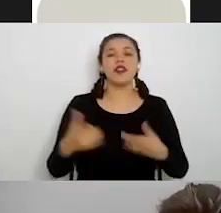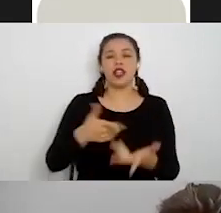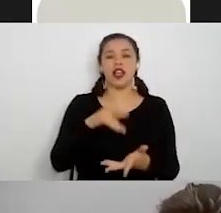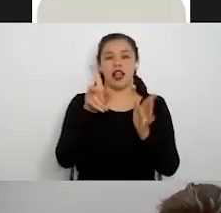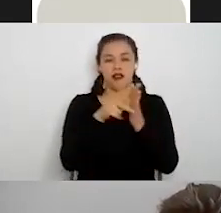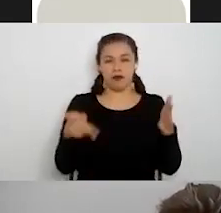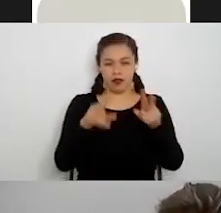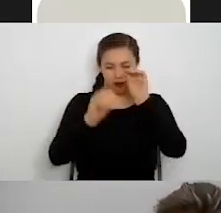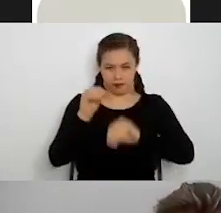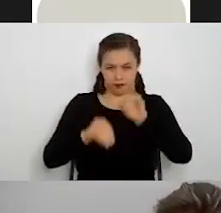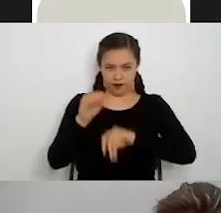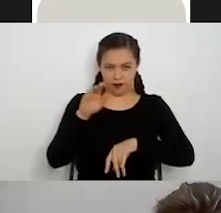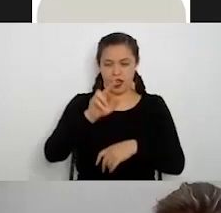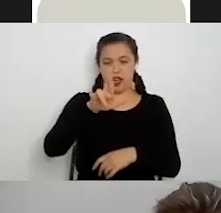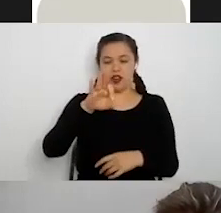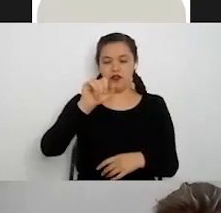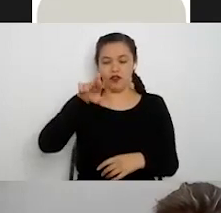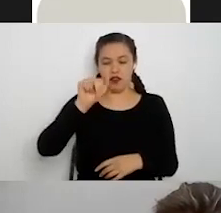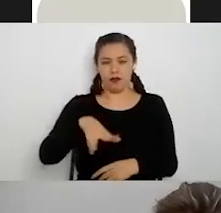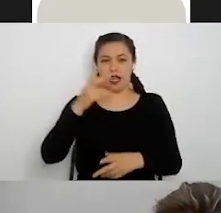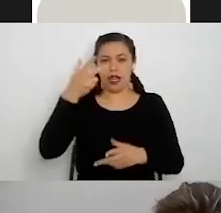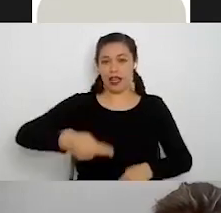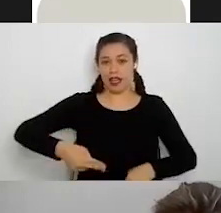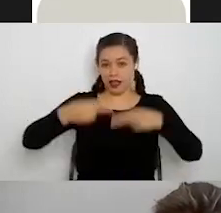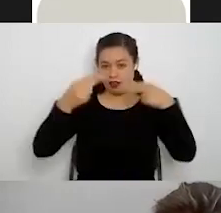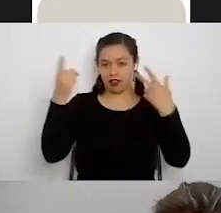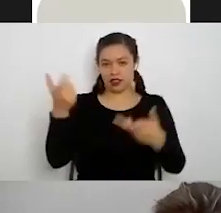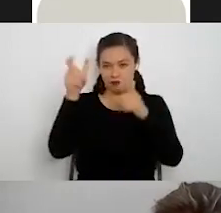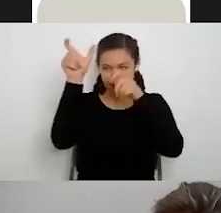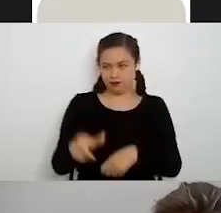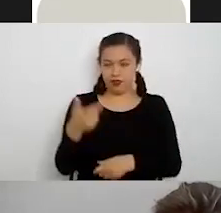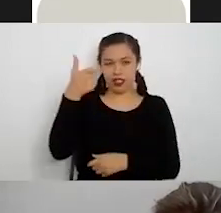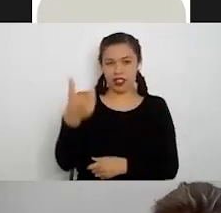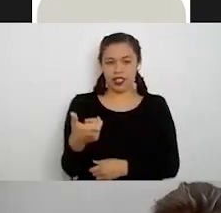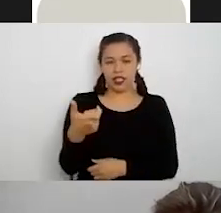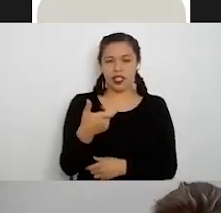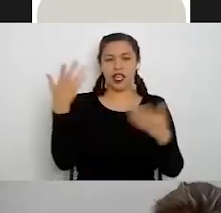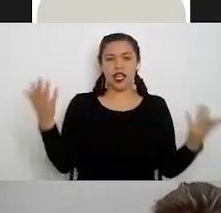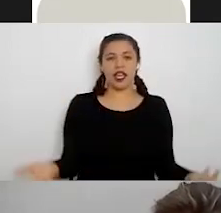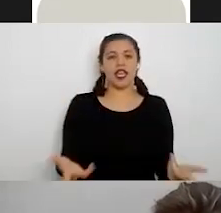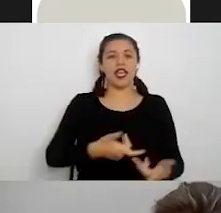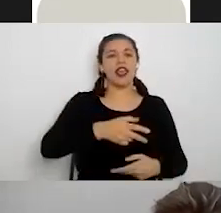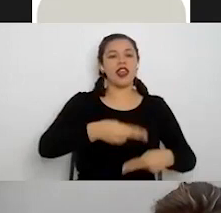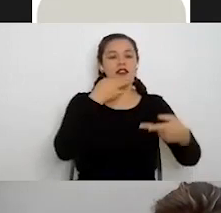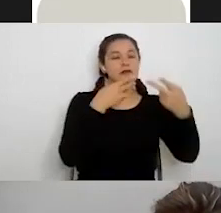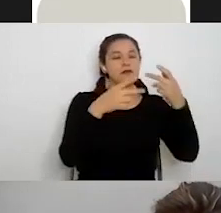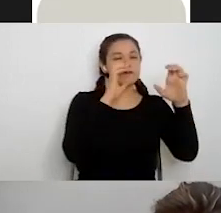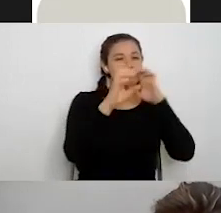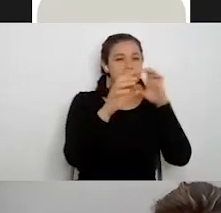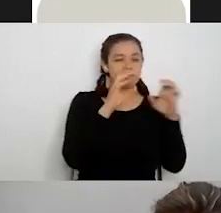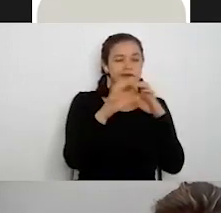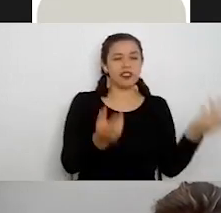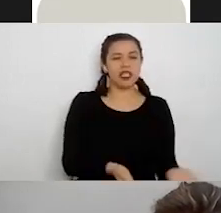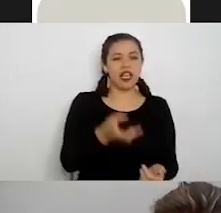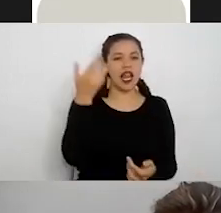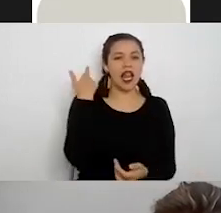Reforma, negocios en la columna En el Dinero, comentarista de finanzas del matutino W Radio. Sin más, pues muchas gracias a todos por